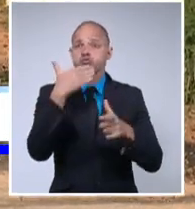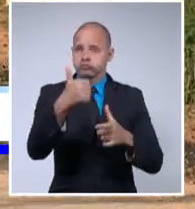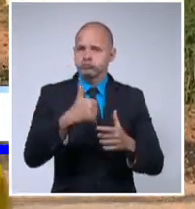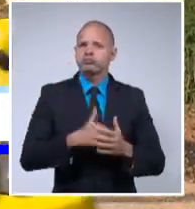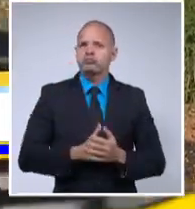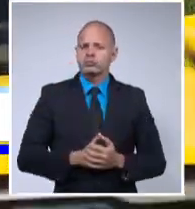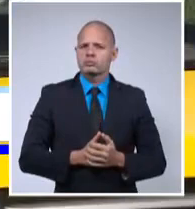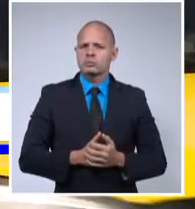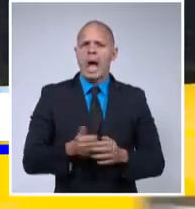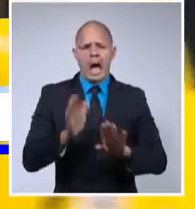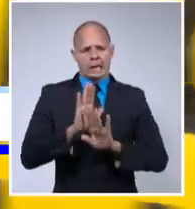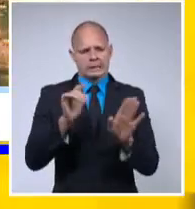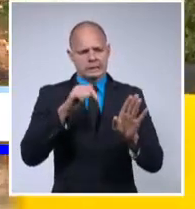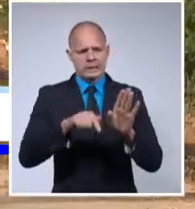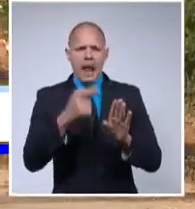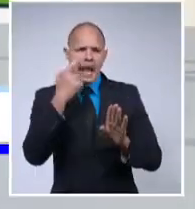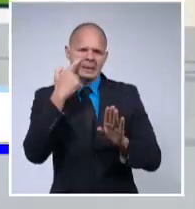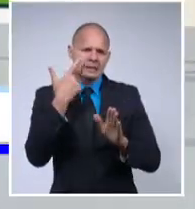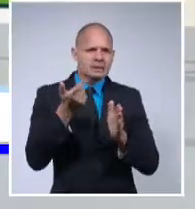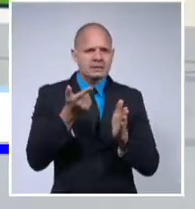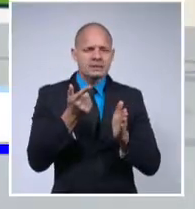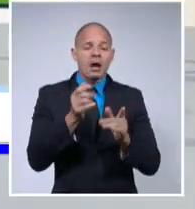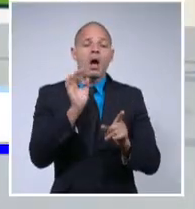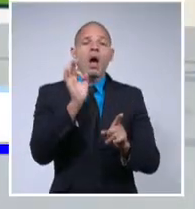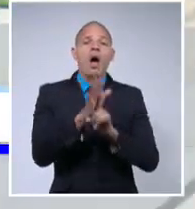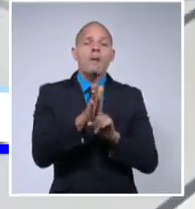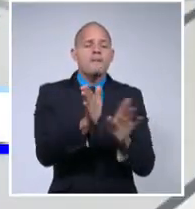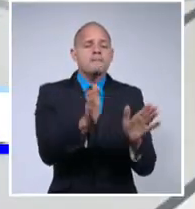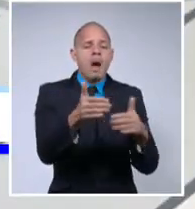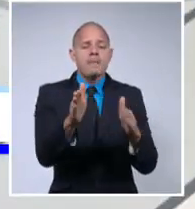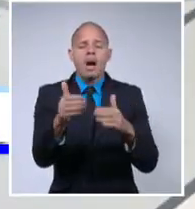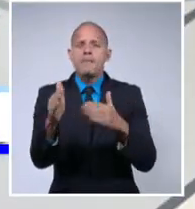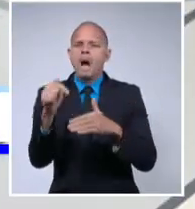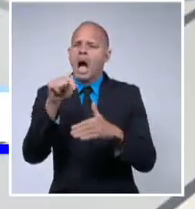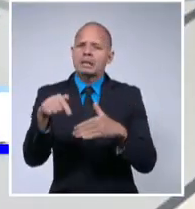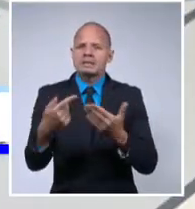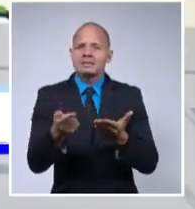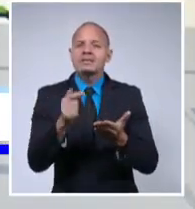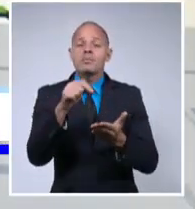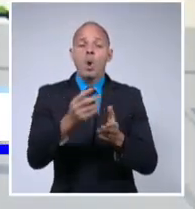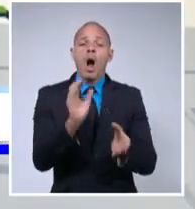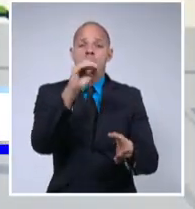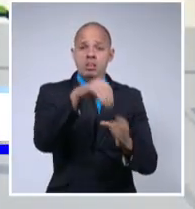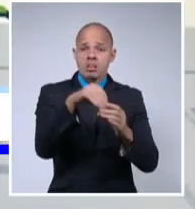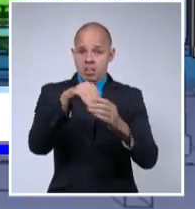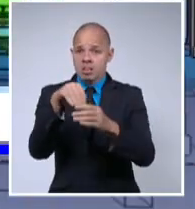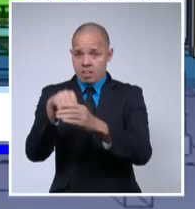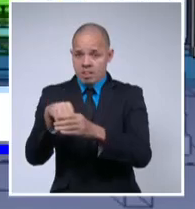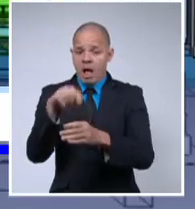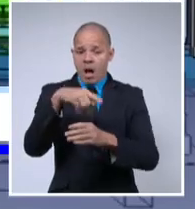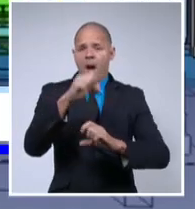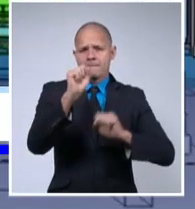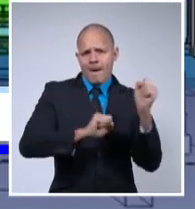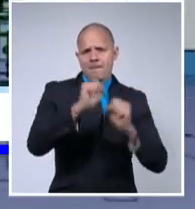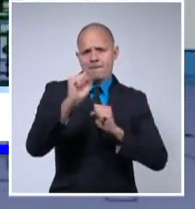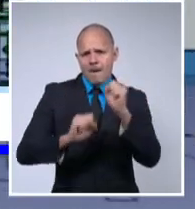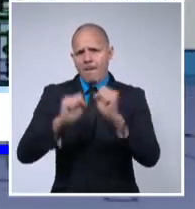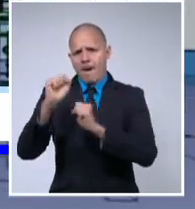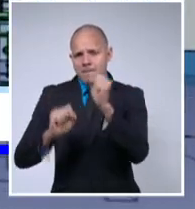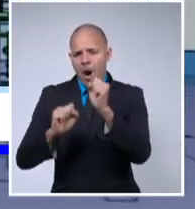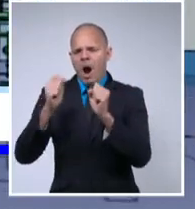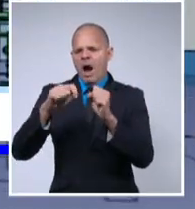la construcción y montaje de tres bloques de 200 megawatts cada uno, fabricados en Rusia,